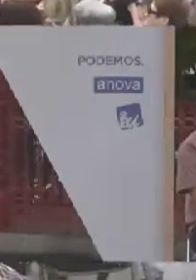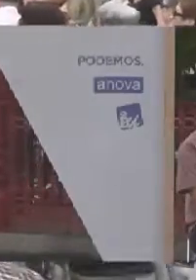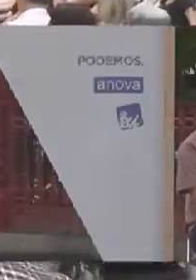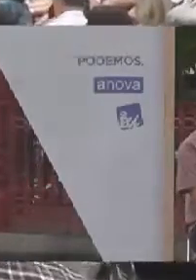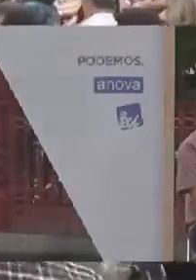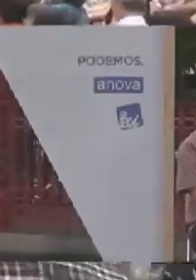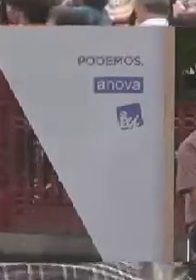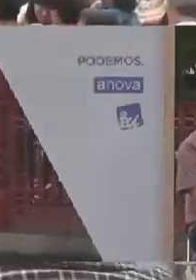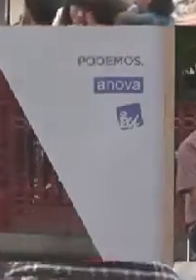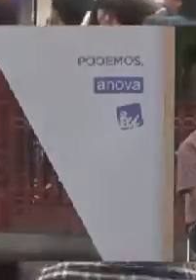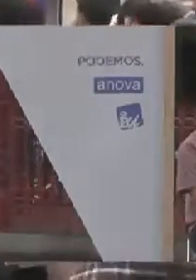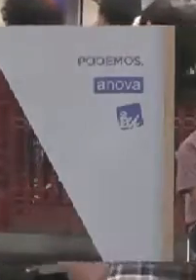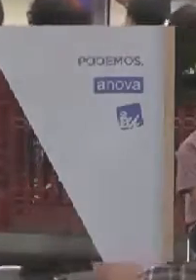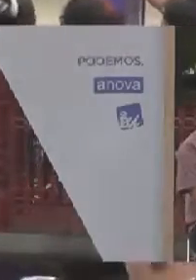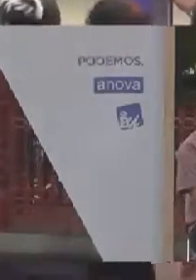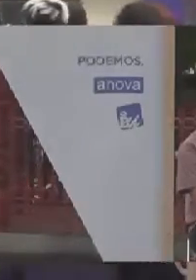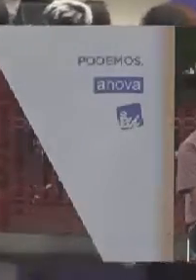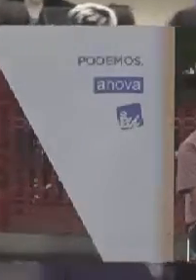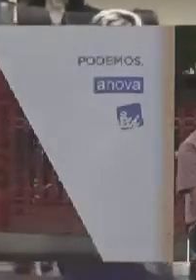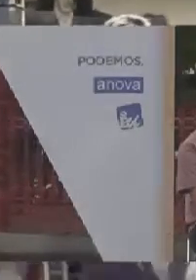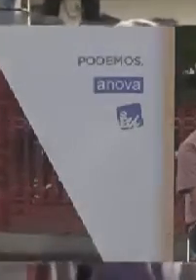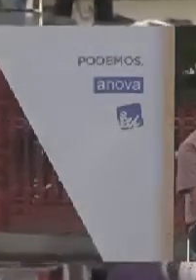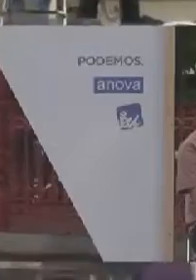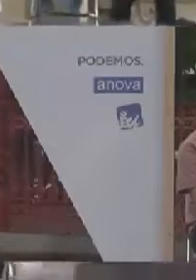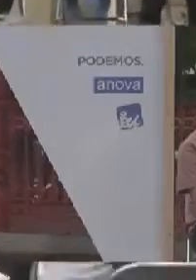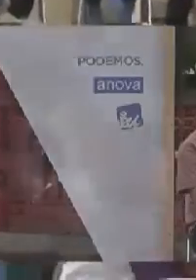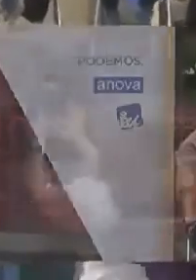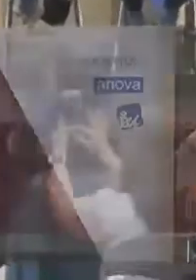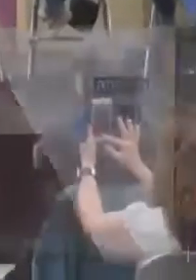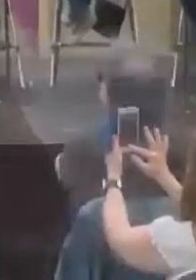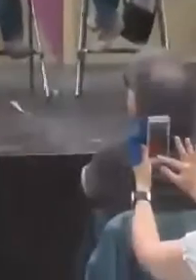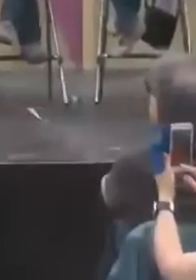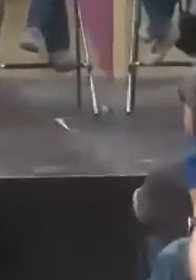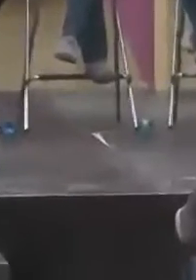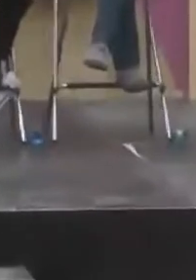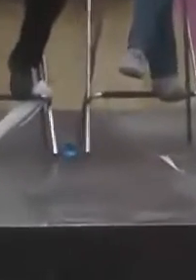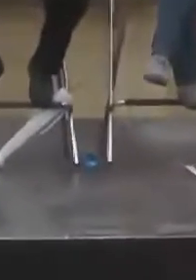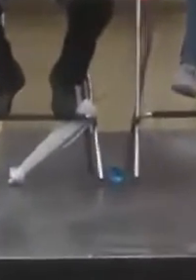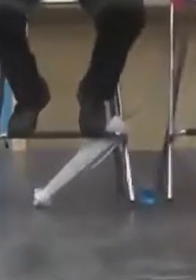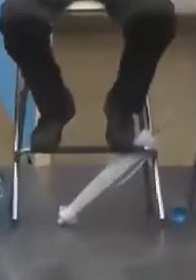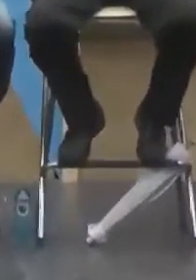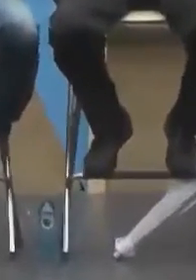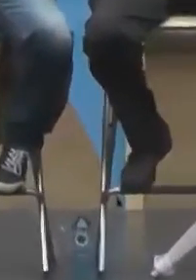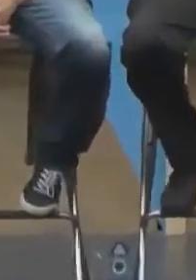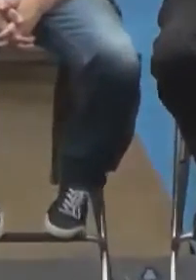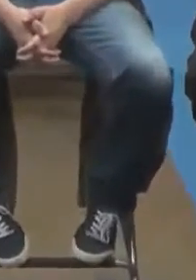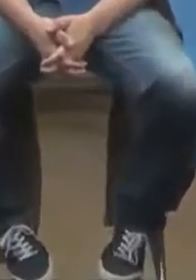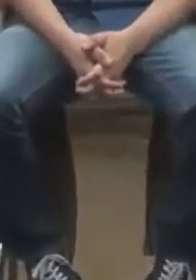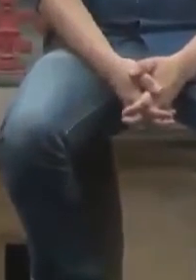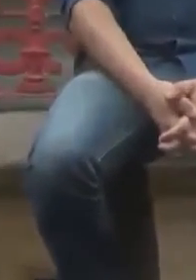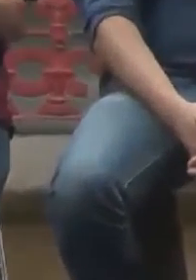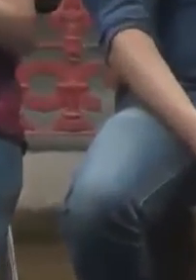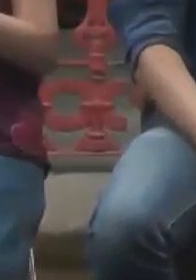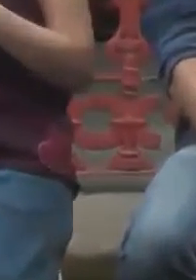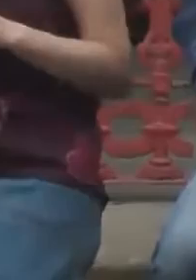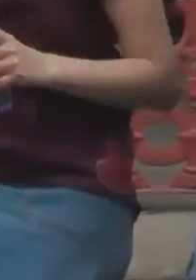Bueno, moitísimas gracias por me ter invitado a este acto, moitísimas gracias